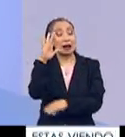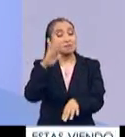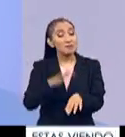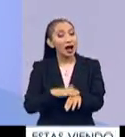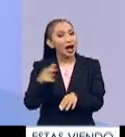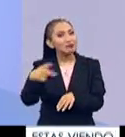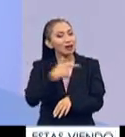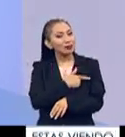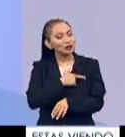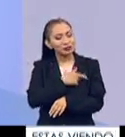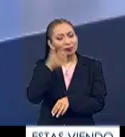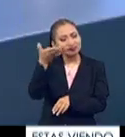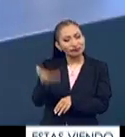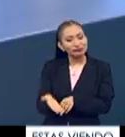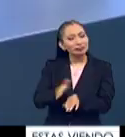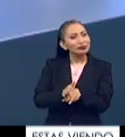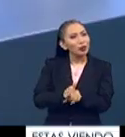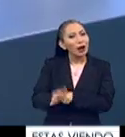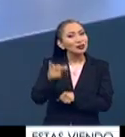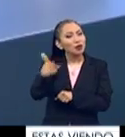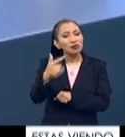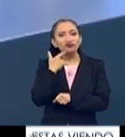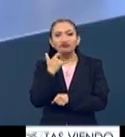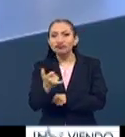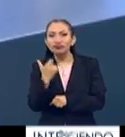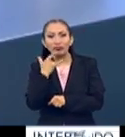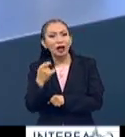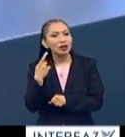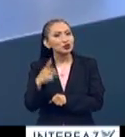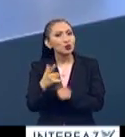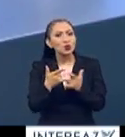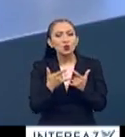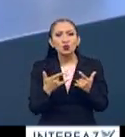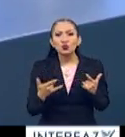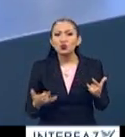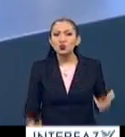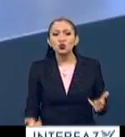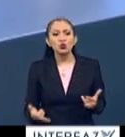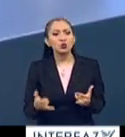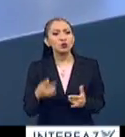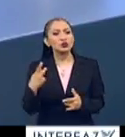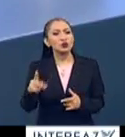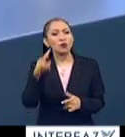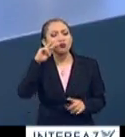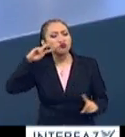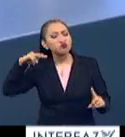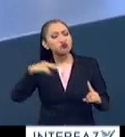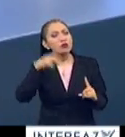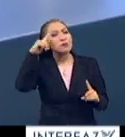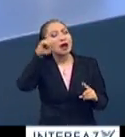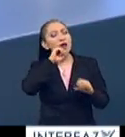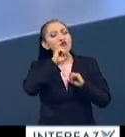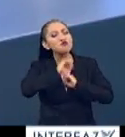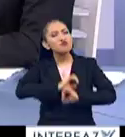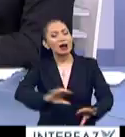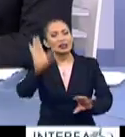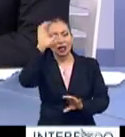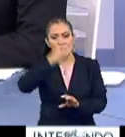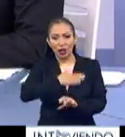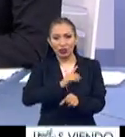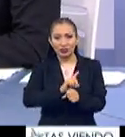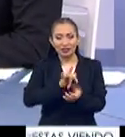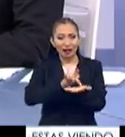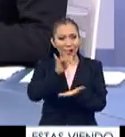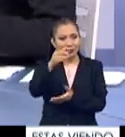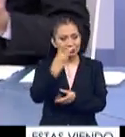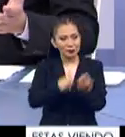más me gusta de usted, doctora, es precisamente su esfuerzo, su trayectoria, su visión para divulgar la ciencia. Muy buenos días, gracias